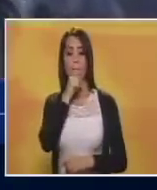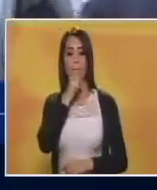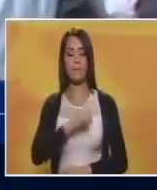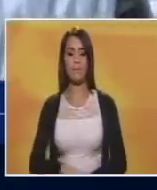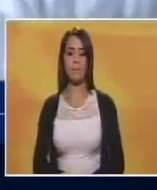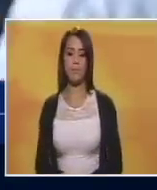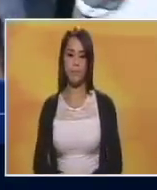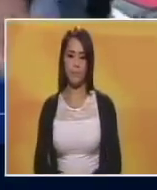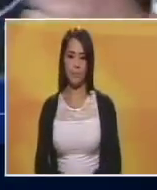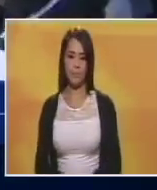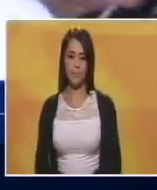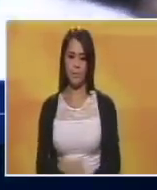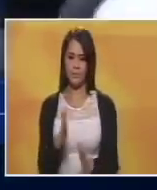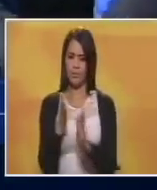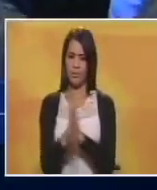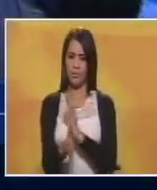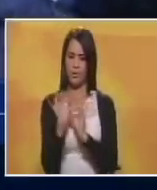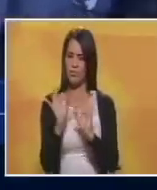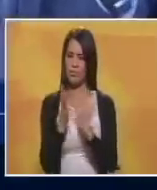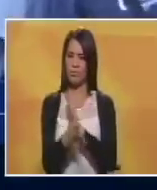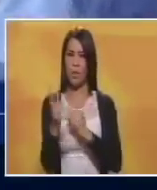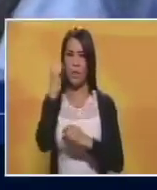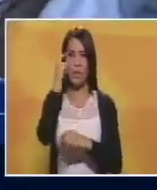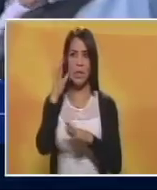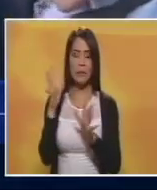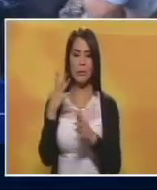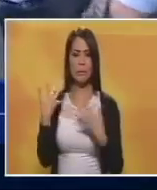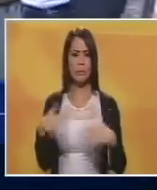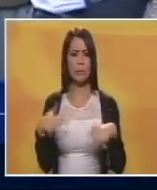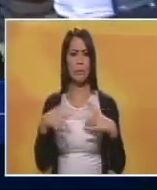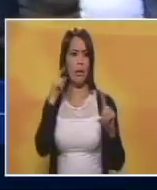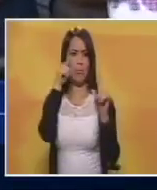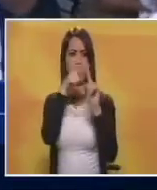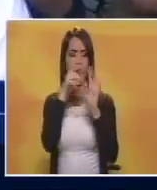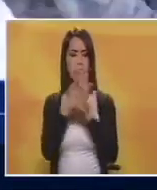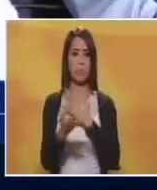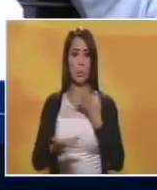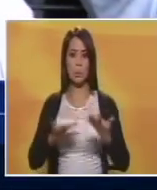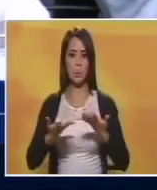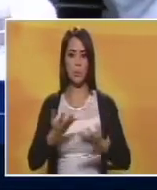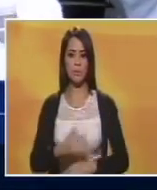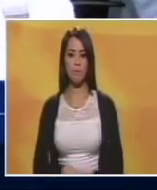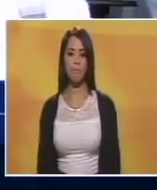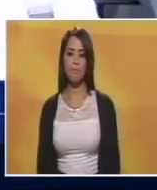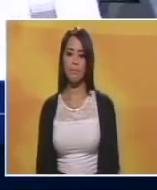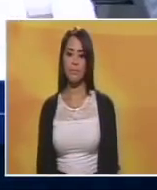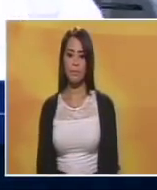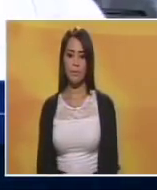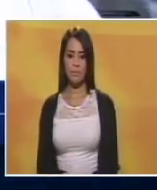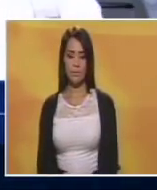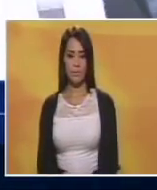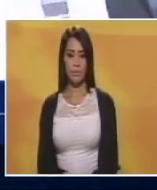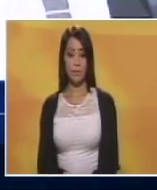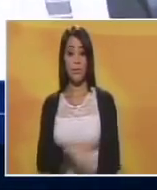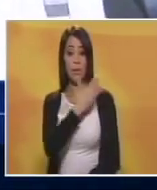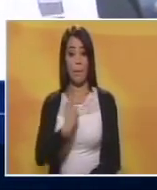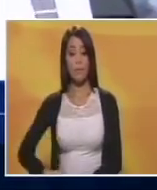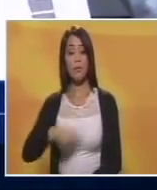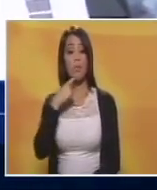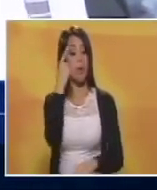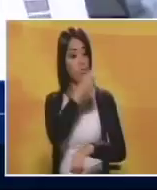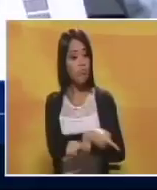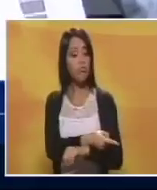pensionados sobre lo que es un día para ellos de reto y también de expectativa. Bueno, el presidente dio una orden de